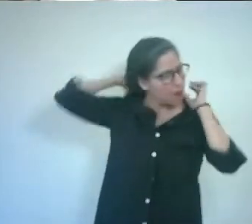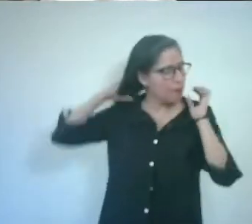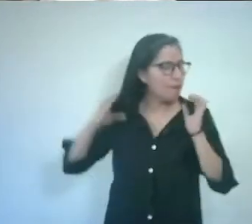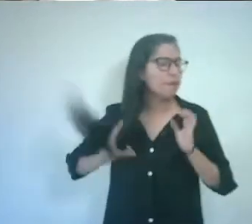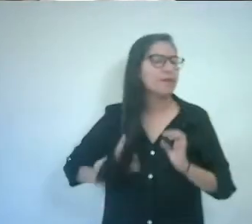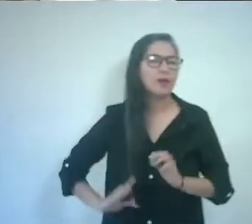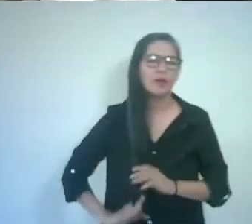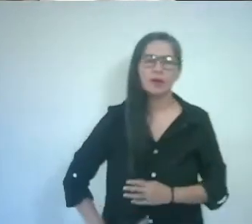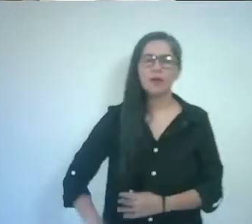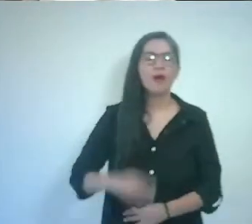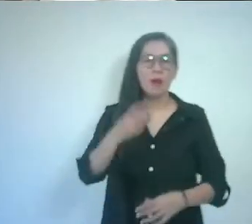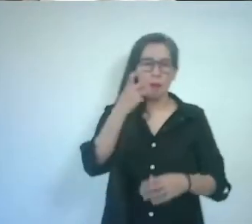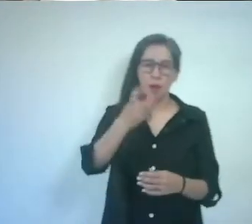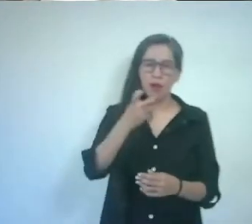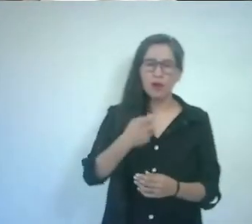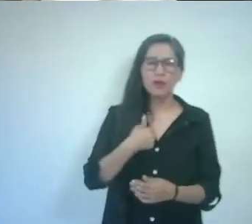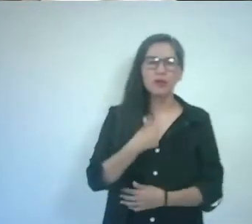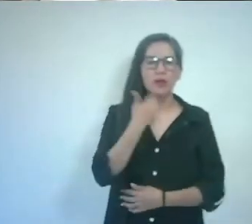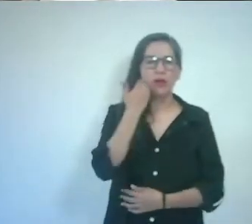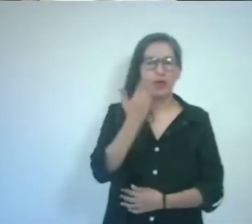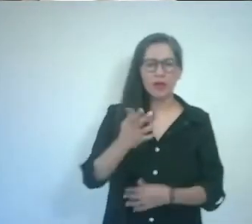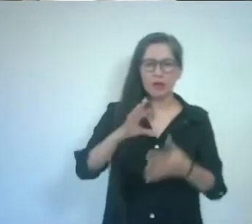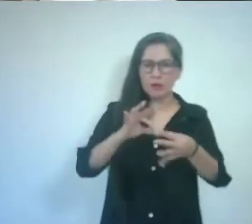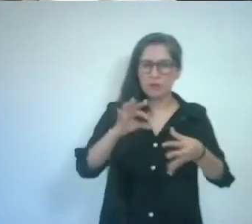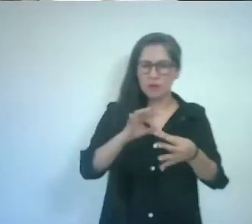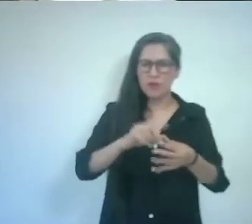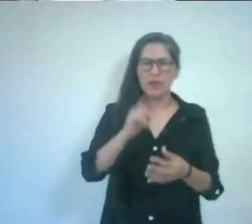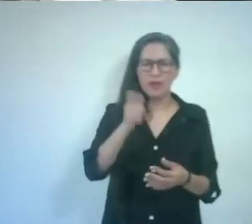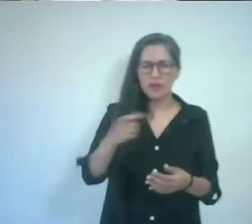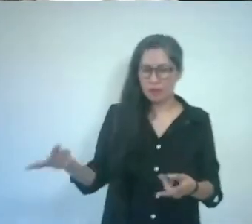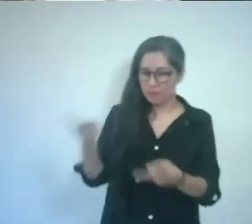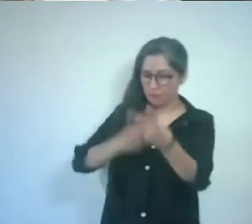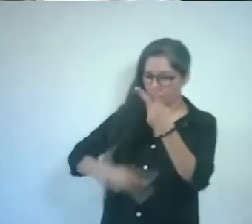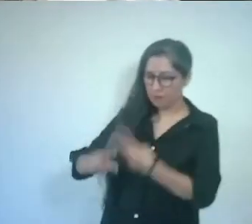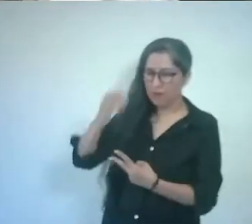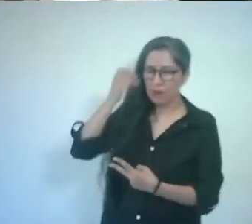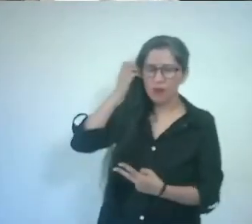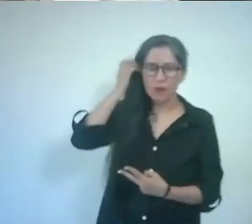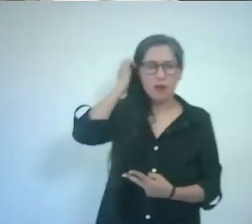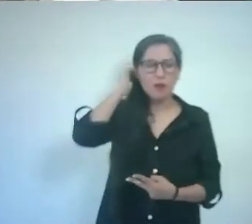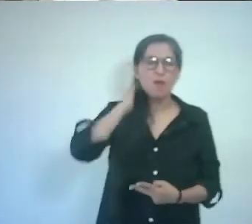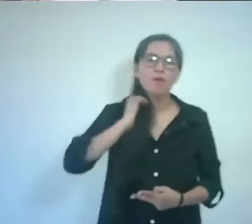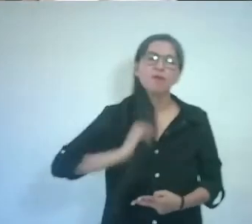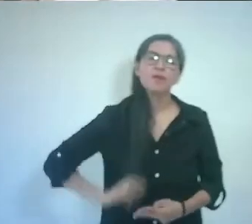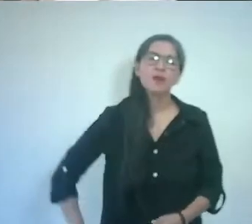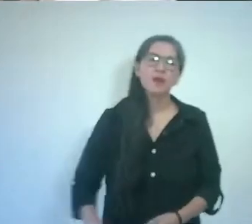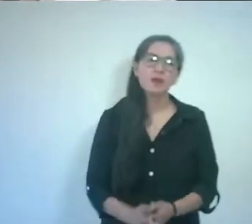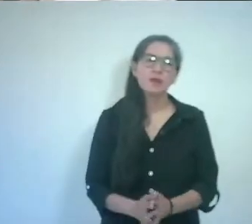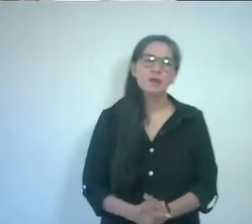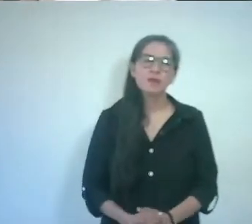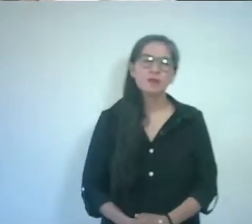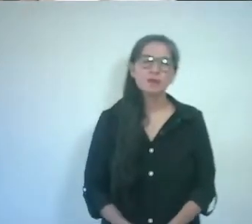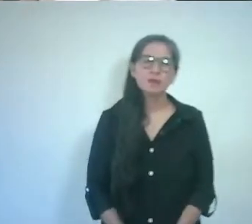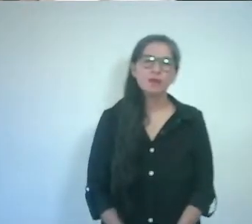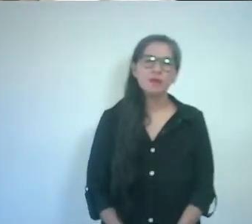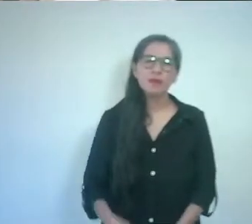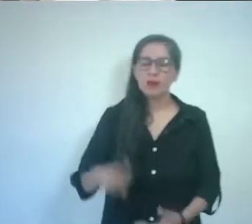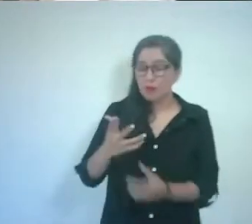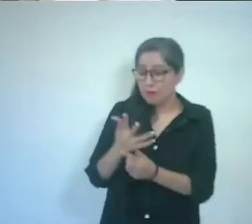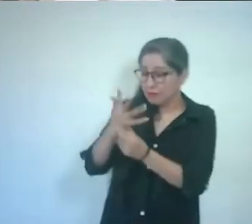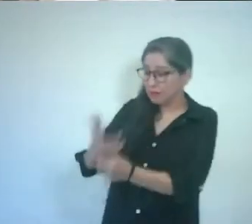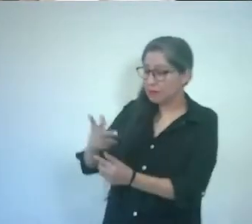quiero reiterar que quienes formamos parte de este espacio, colocamos todo nuestro trabajo en el nombre de la